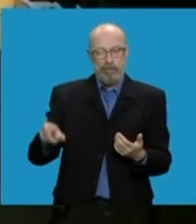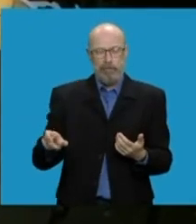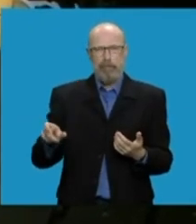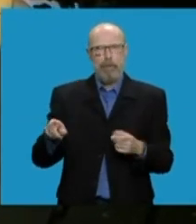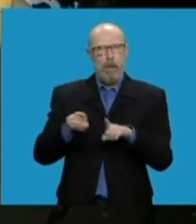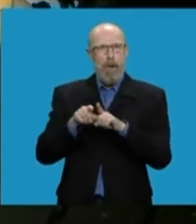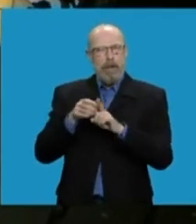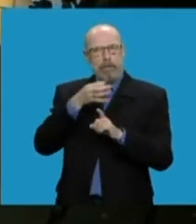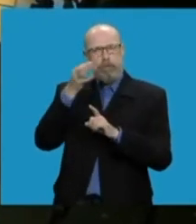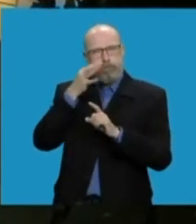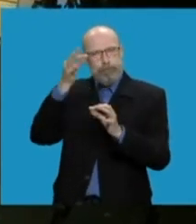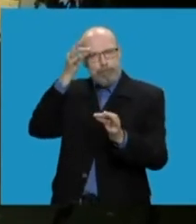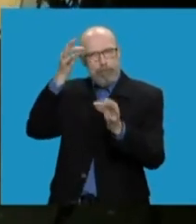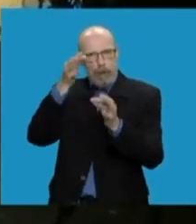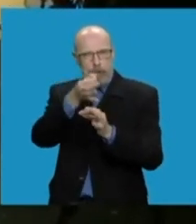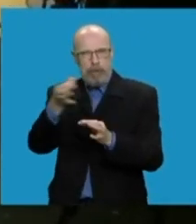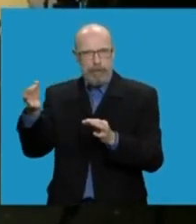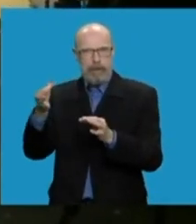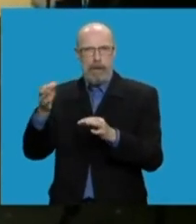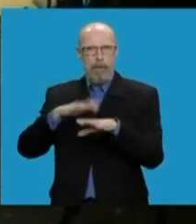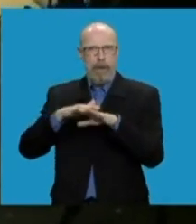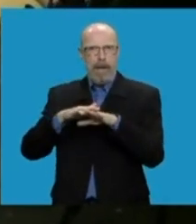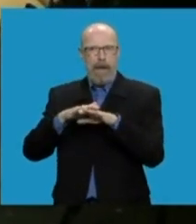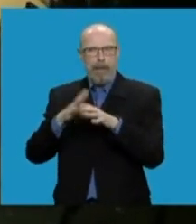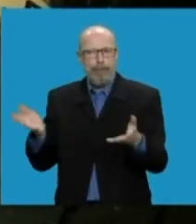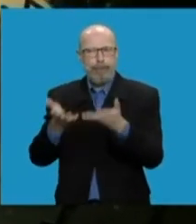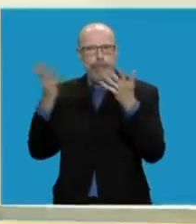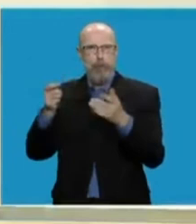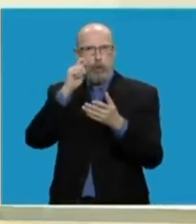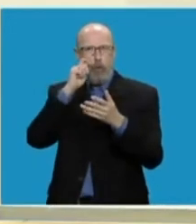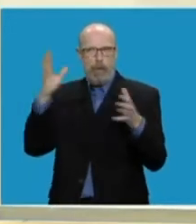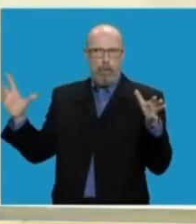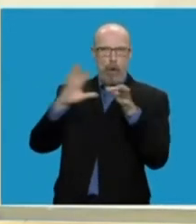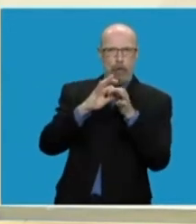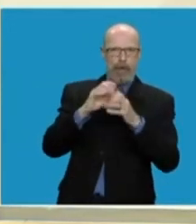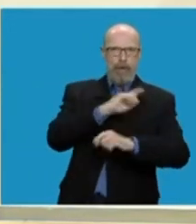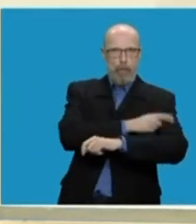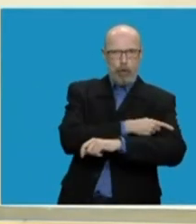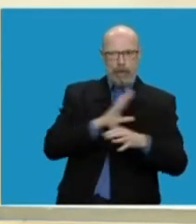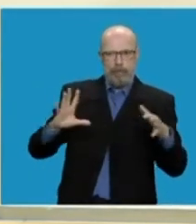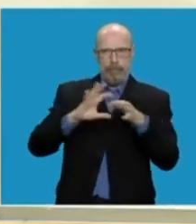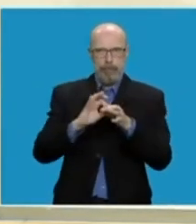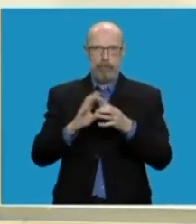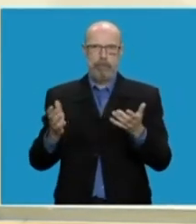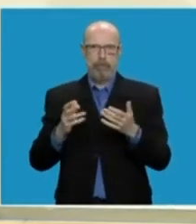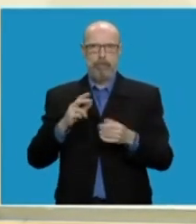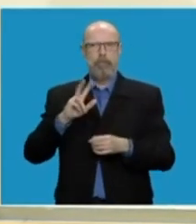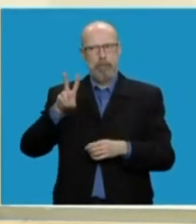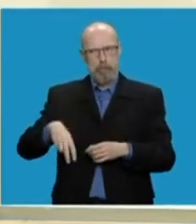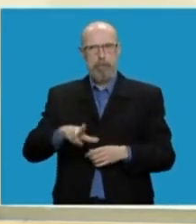precisión en esa promoción del turismo vinculado al deporte que se ha destacado a la hora del